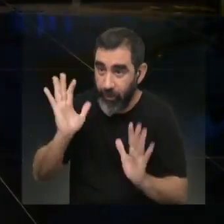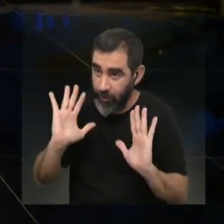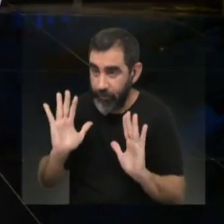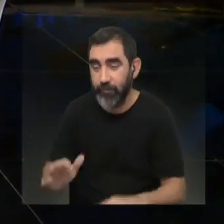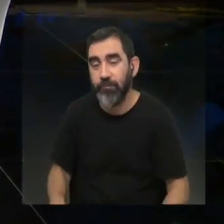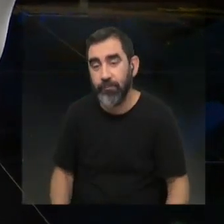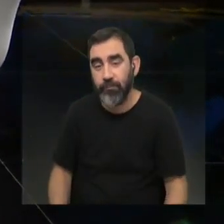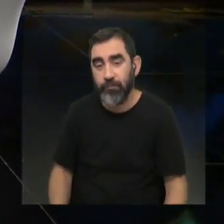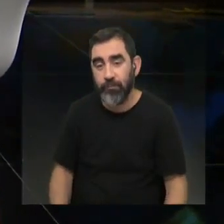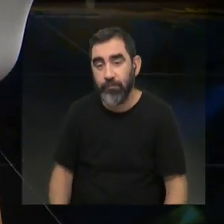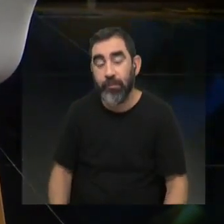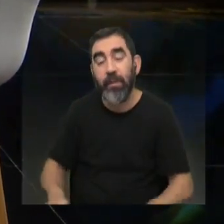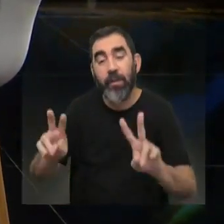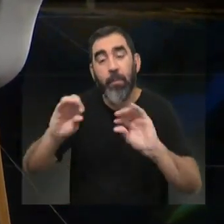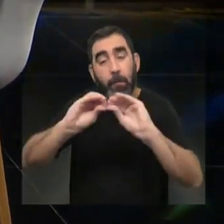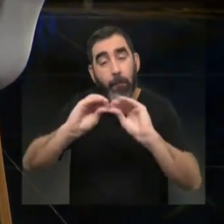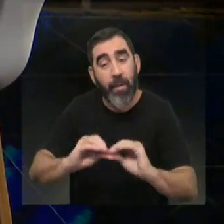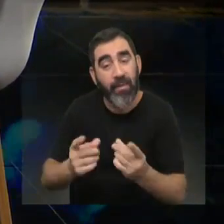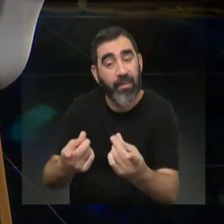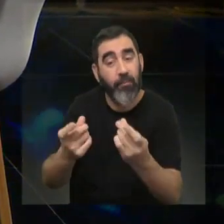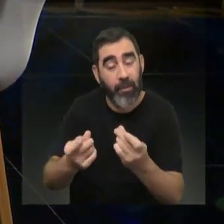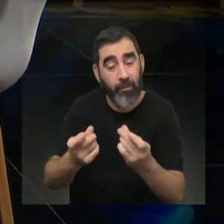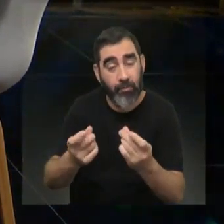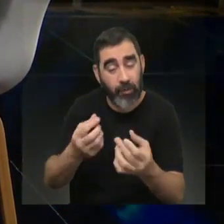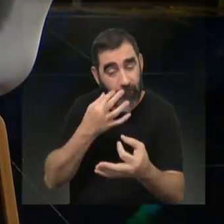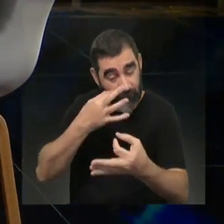Y los skills matemáticos, por ejemplo, que se necesitan para poder